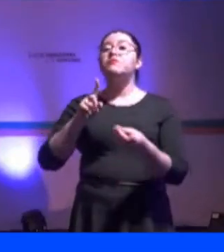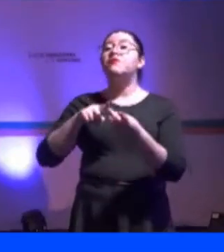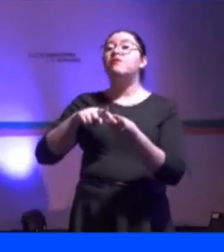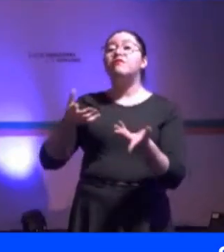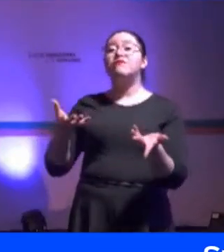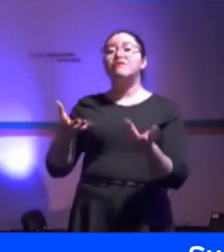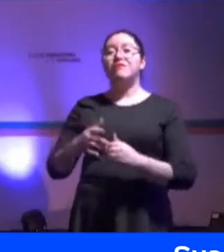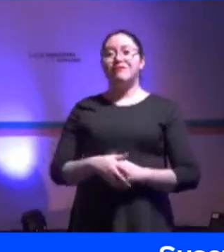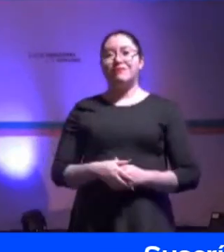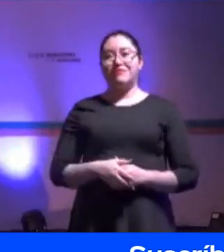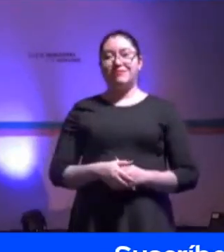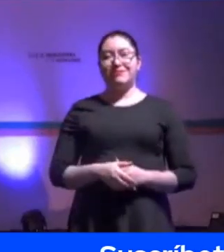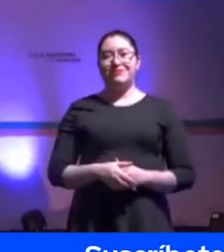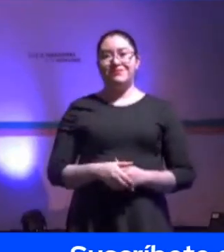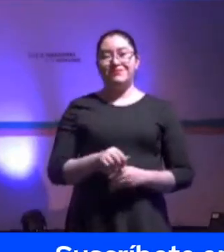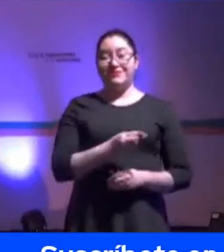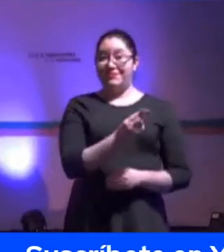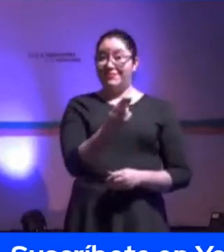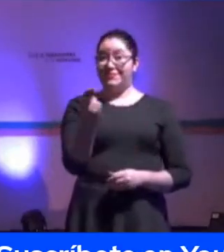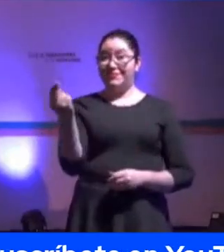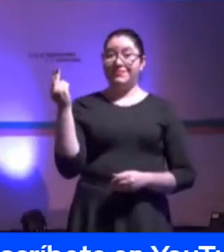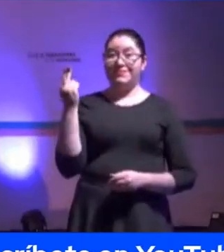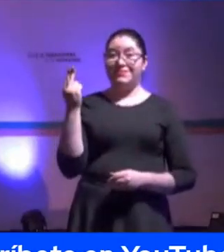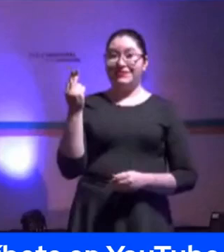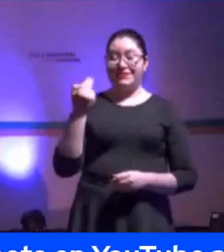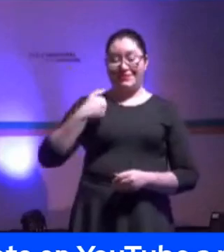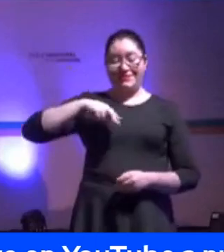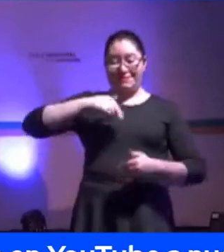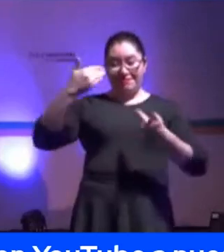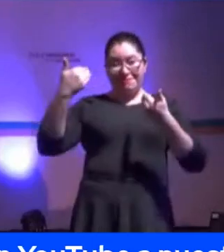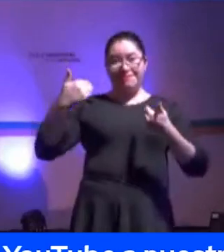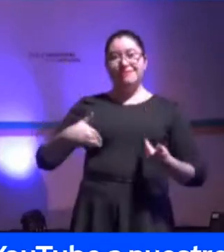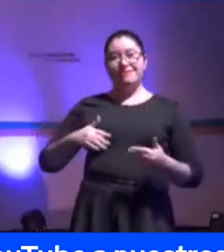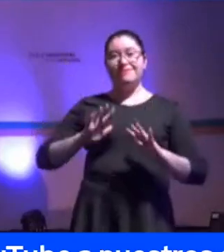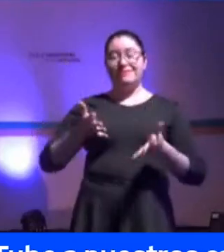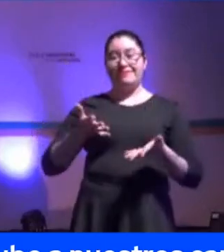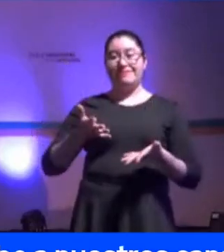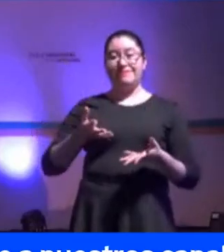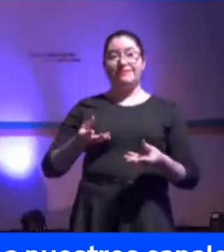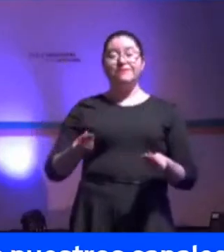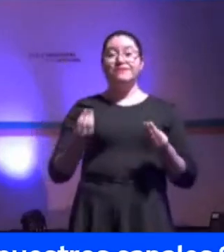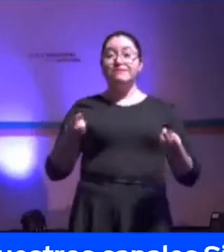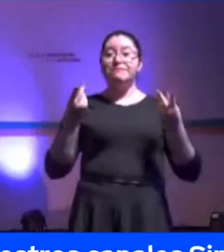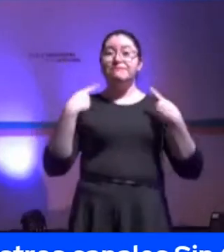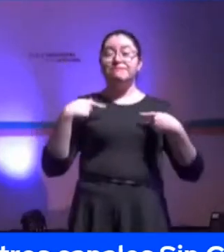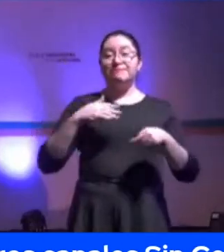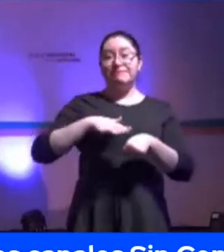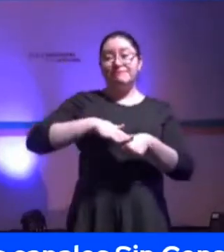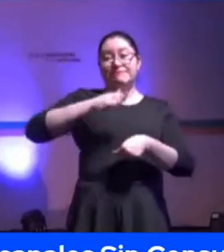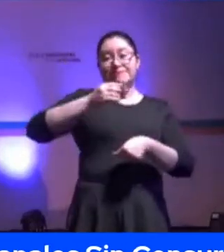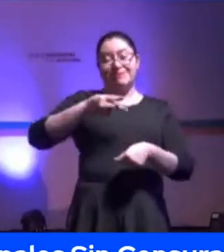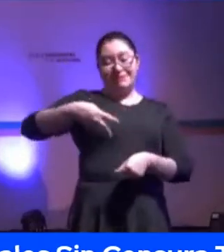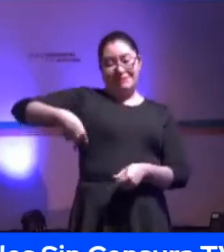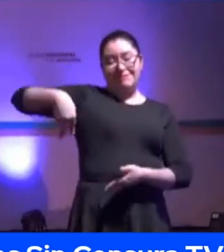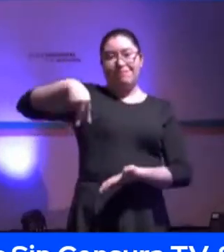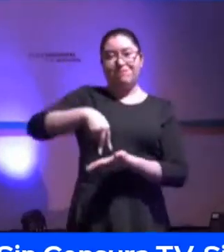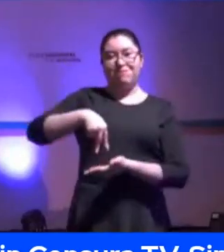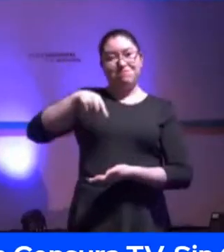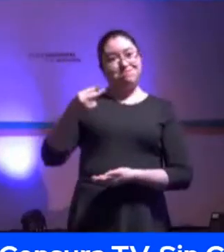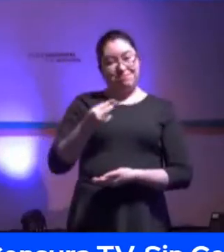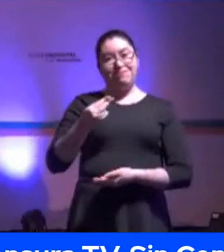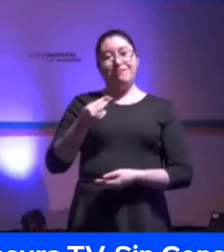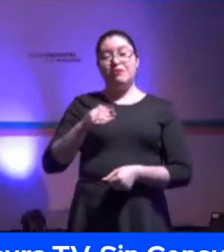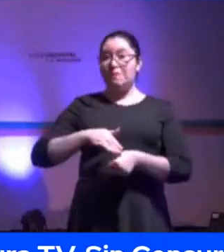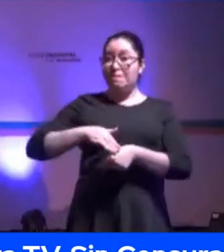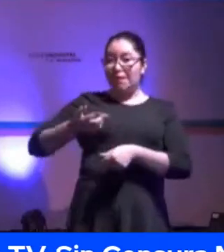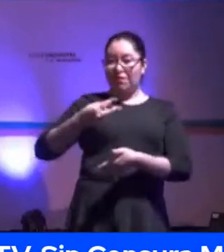Échenle. Por todos ustedes es que estamos aquí y que muchos más tendrán que estar aquí, porque muchos